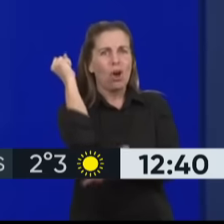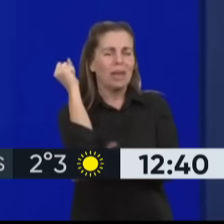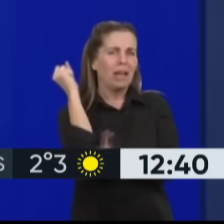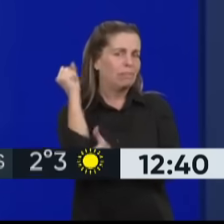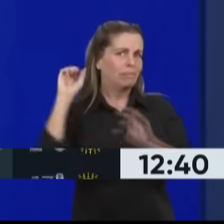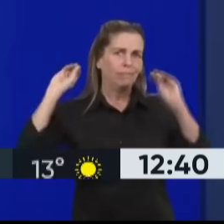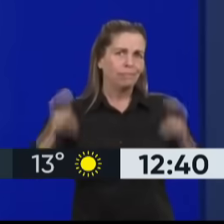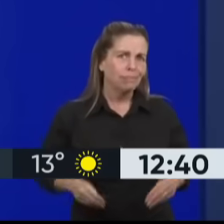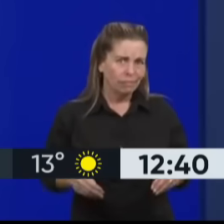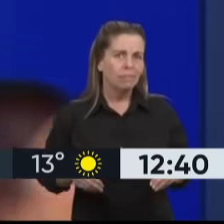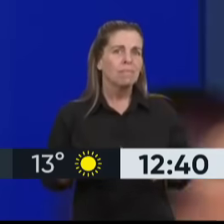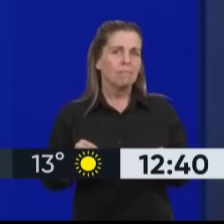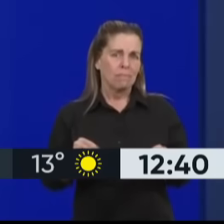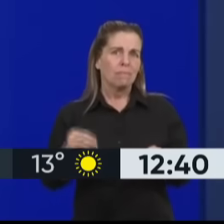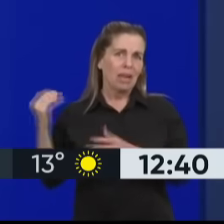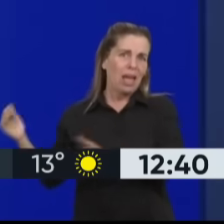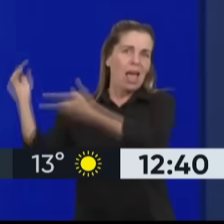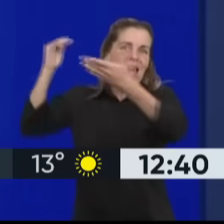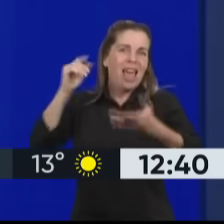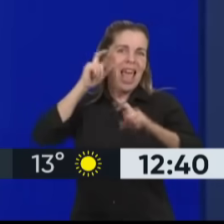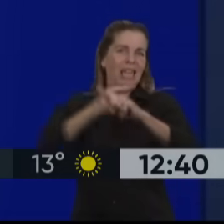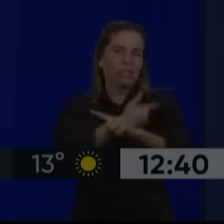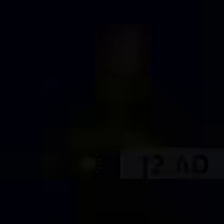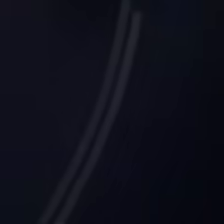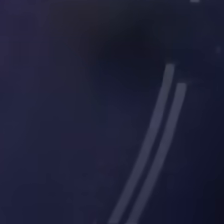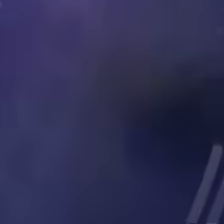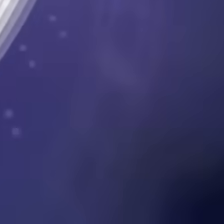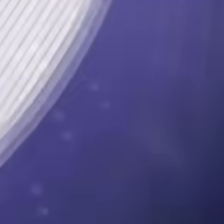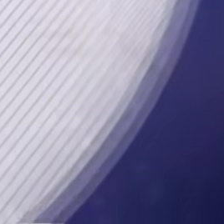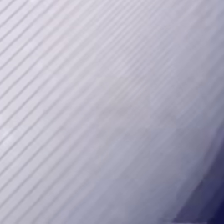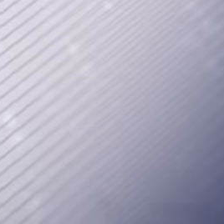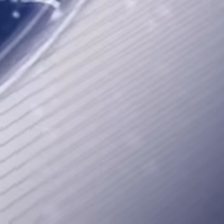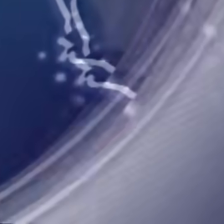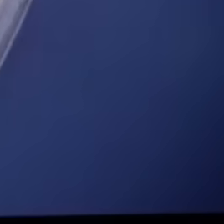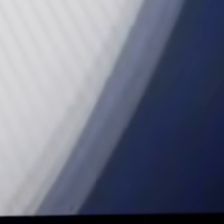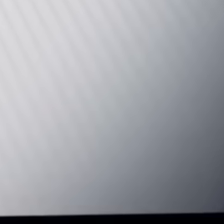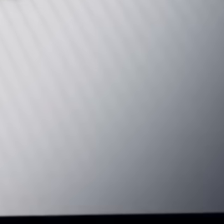dejaron plantada y que pudimos evitar exitosamente.